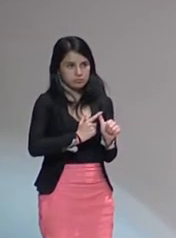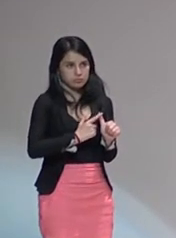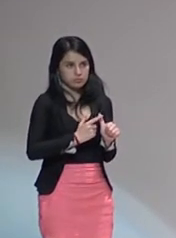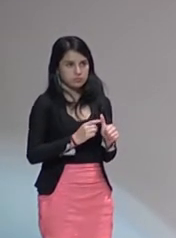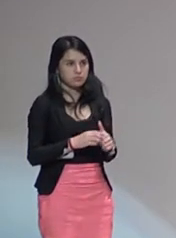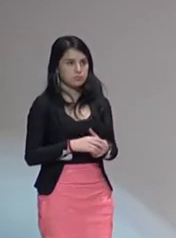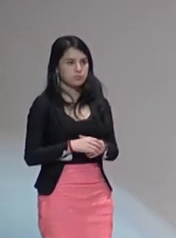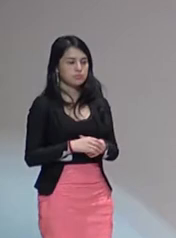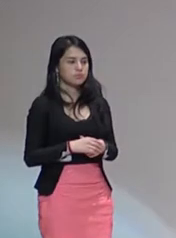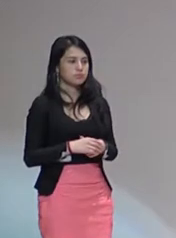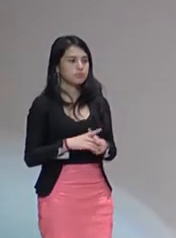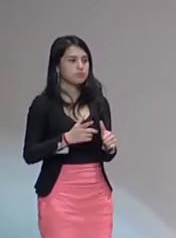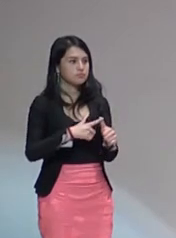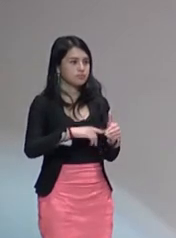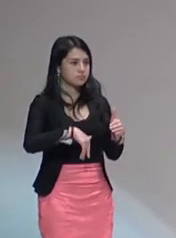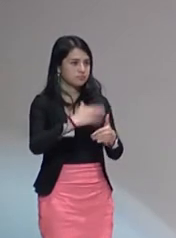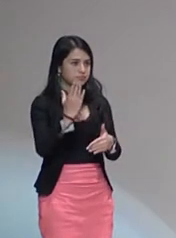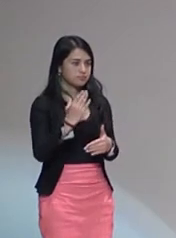punto de partida.